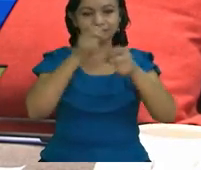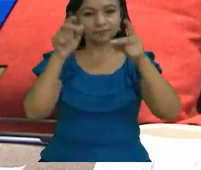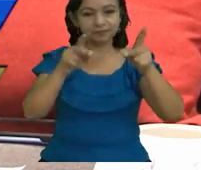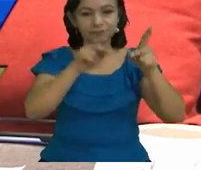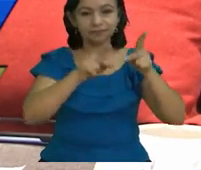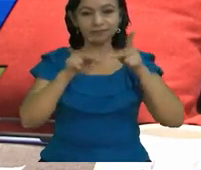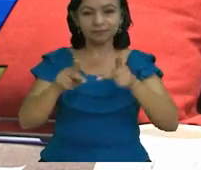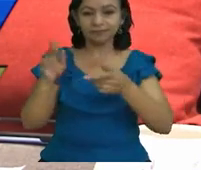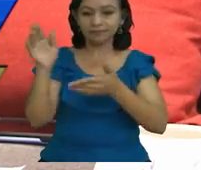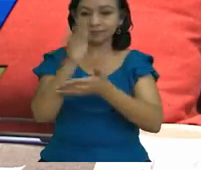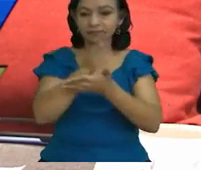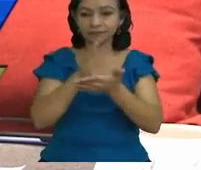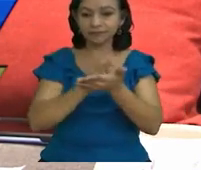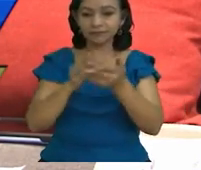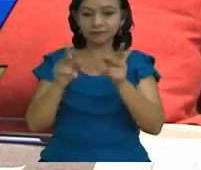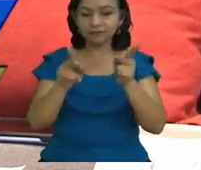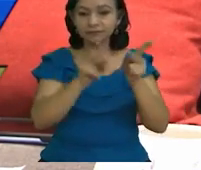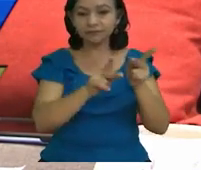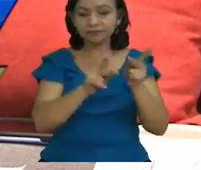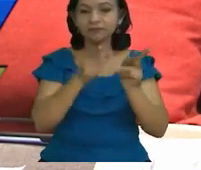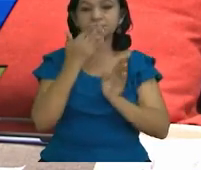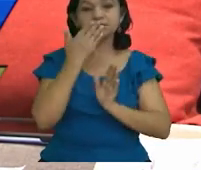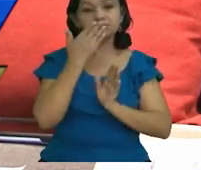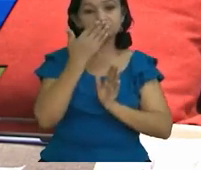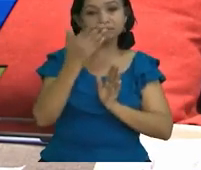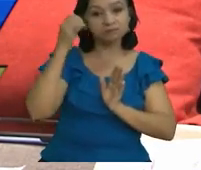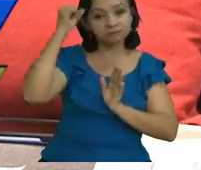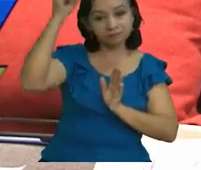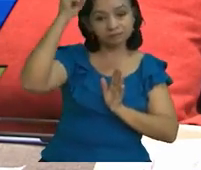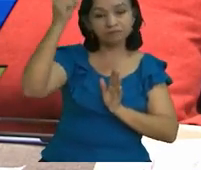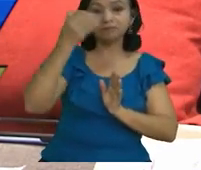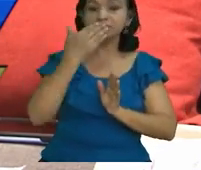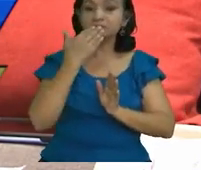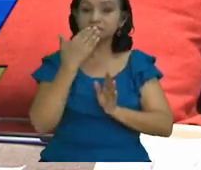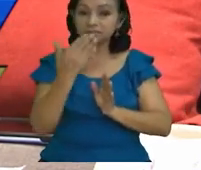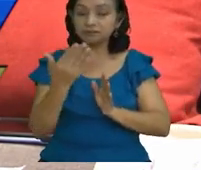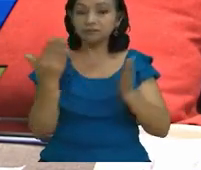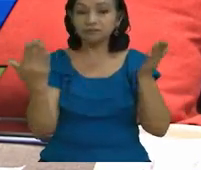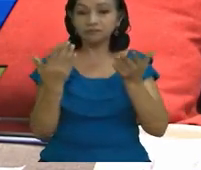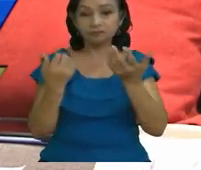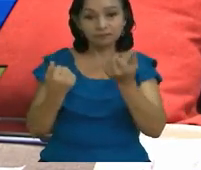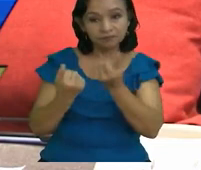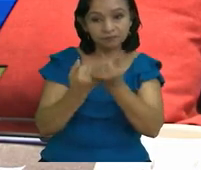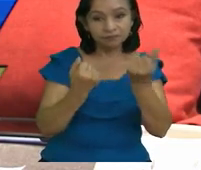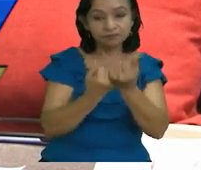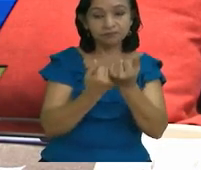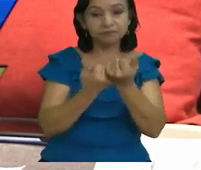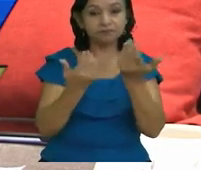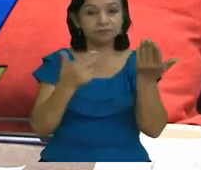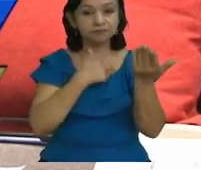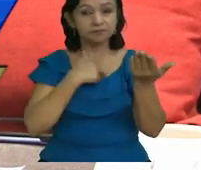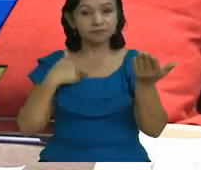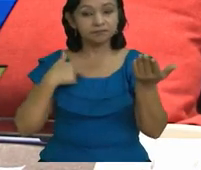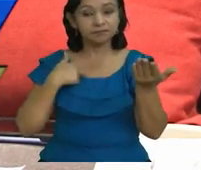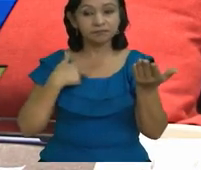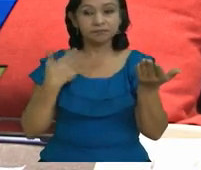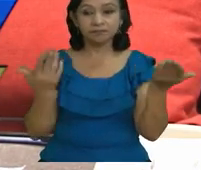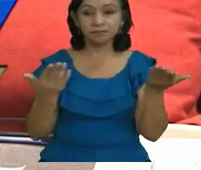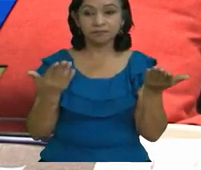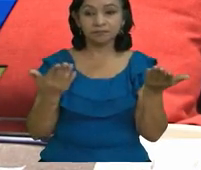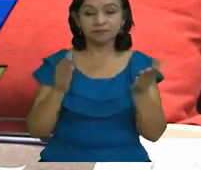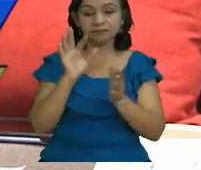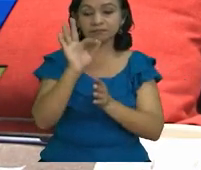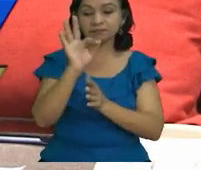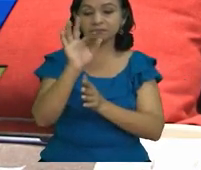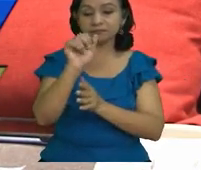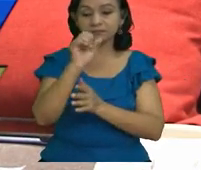Y hay unos y se dieron premios muy buenos. Okay. Premios muy buenos que cooperaron organismos de cooperación, por ejemplo la